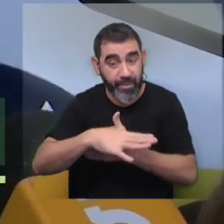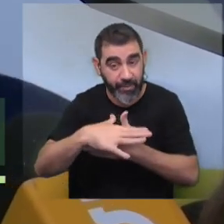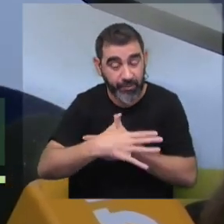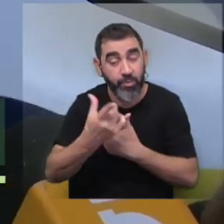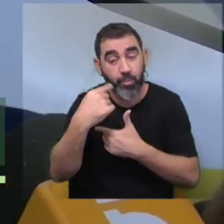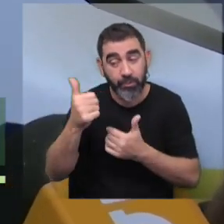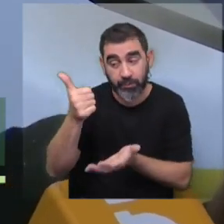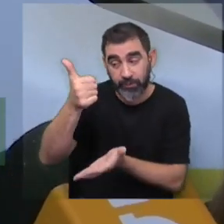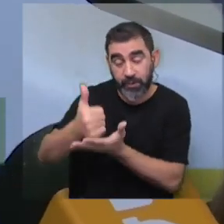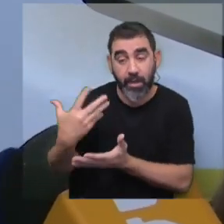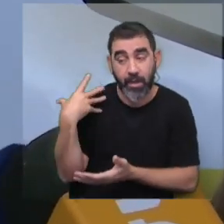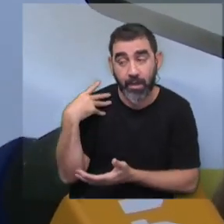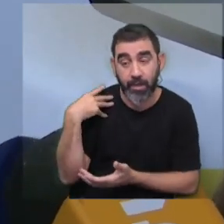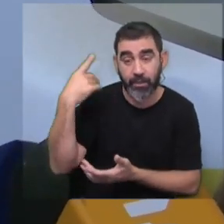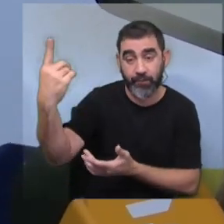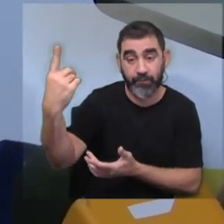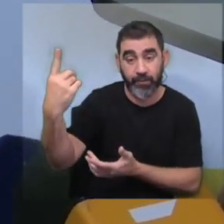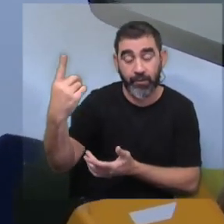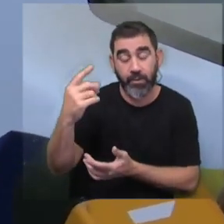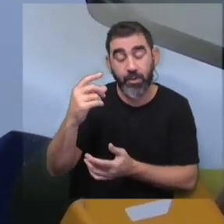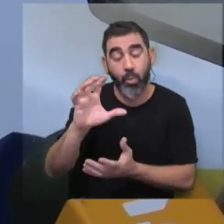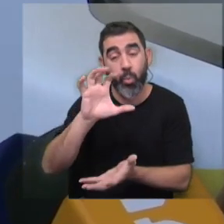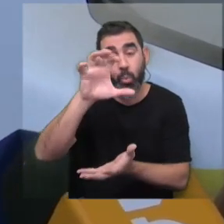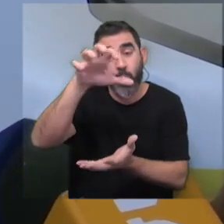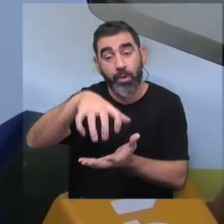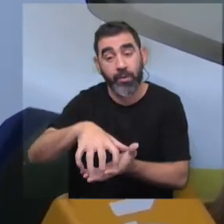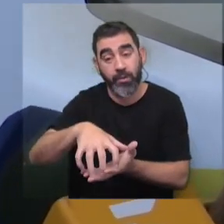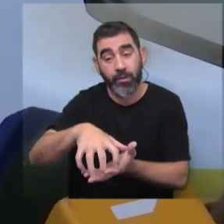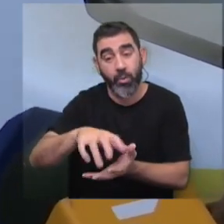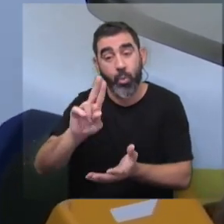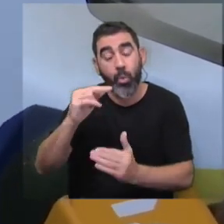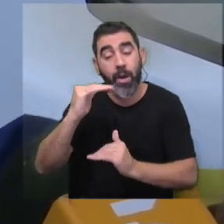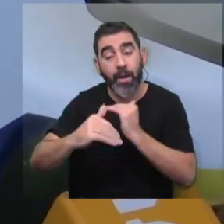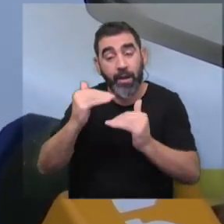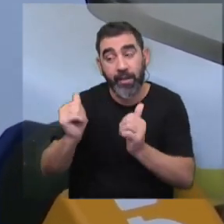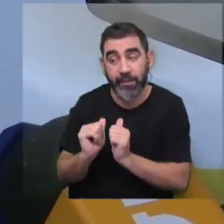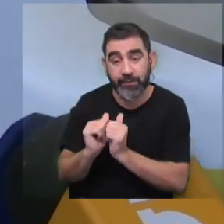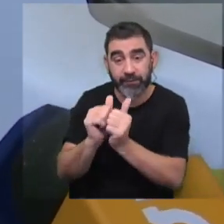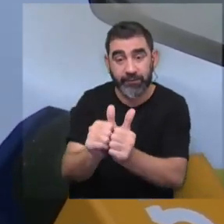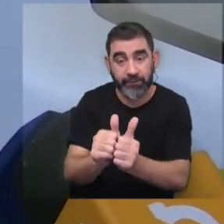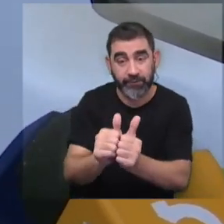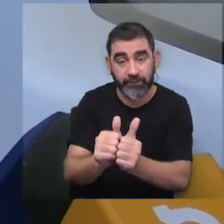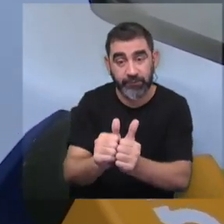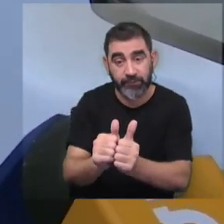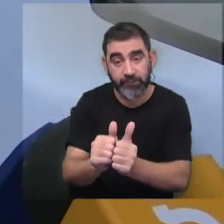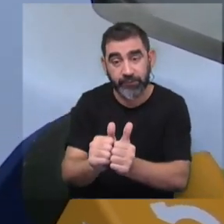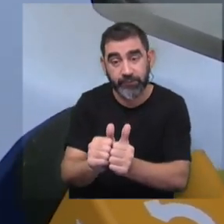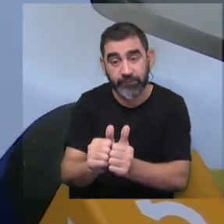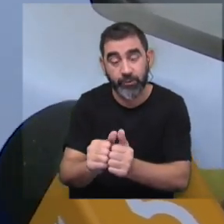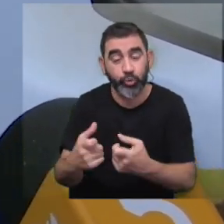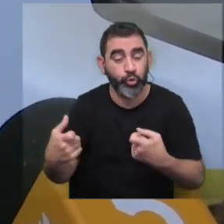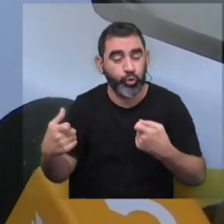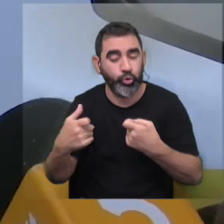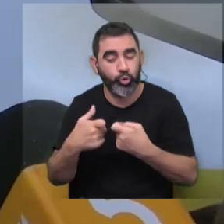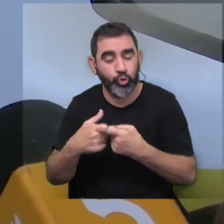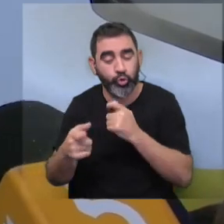hoy me acompaña la gerenta de la unidad de Uruguay crece contigo que son nuestros este socios